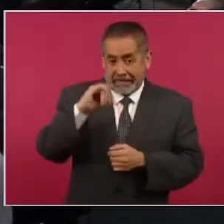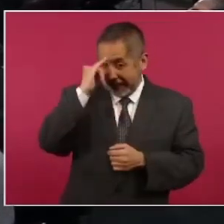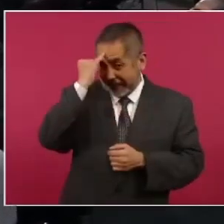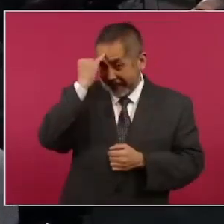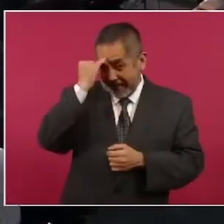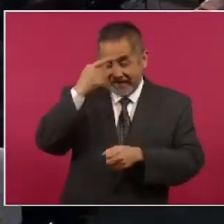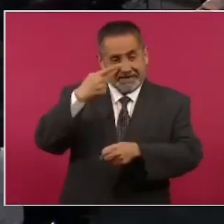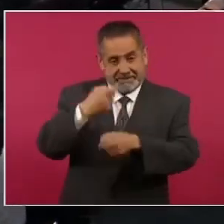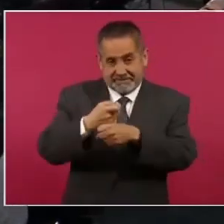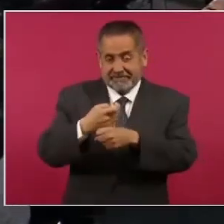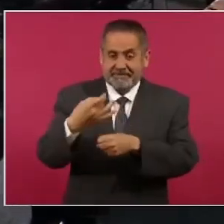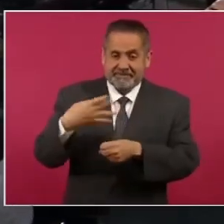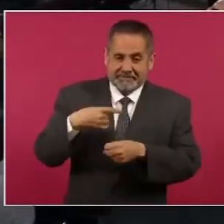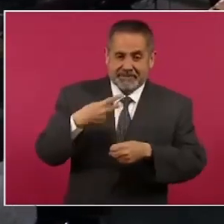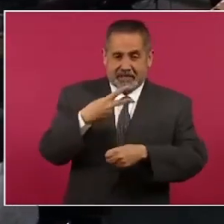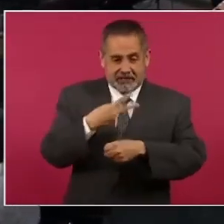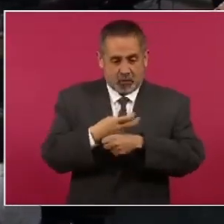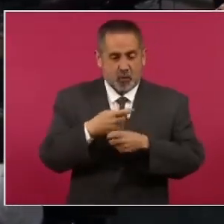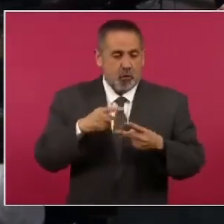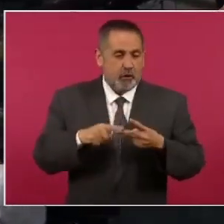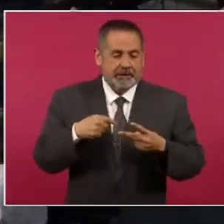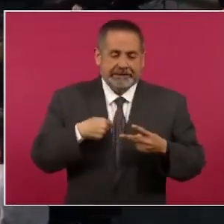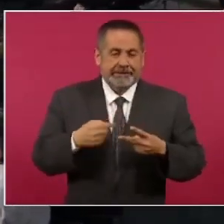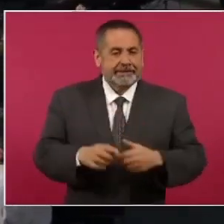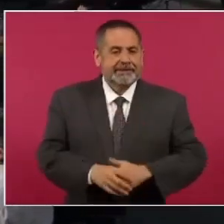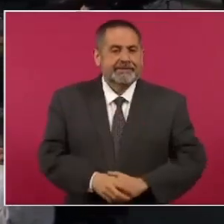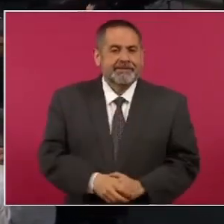de la India.